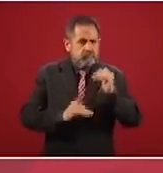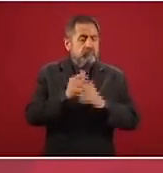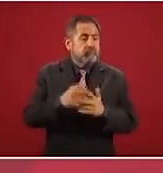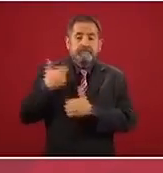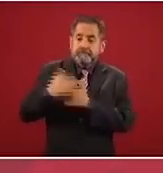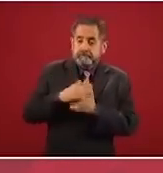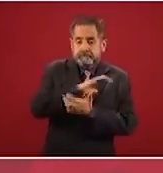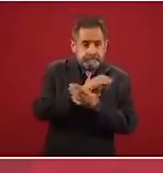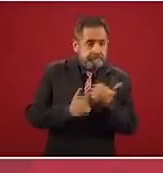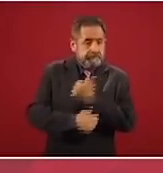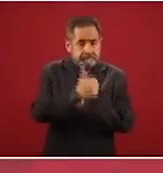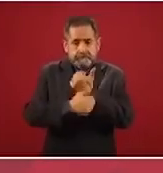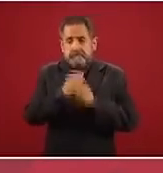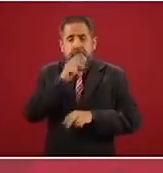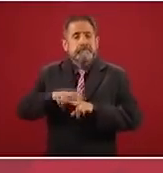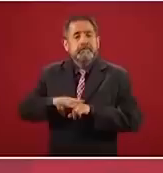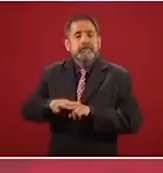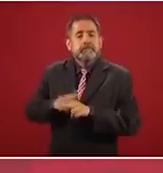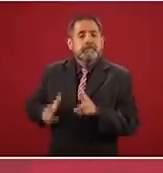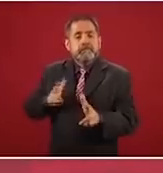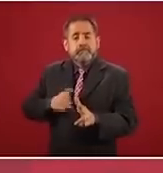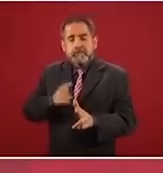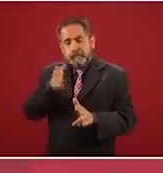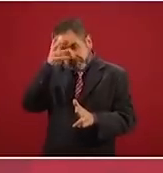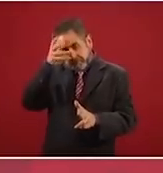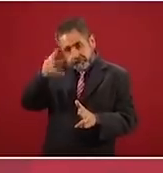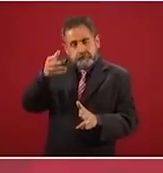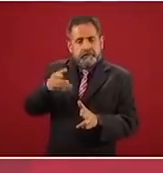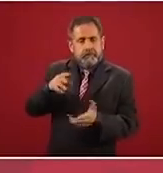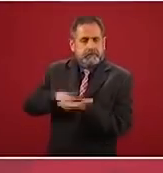Tren Maya. Lo mismo, tener mucho cuidado,